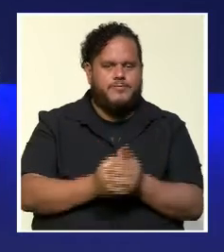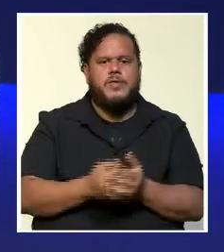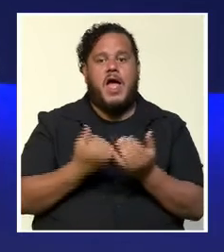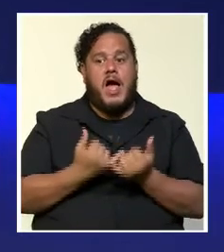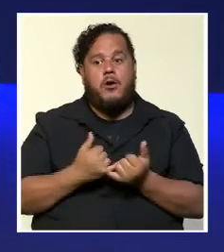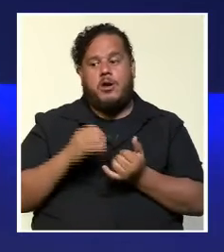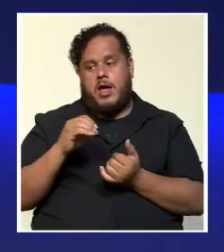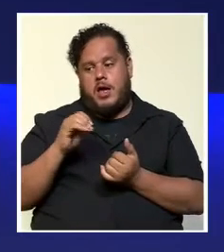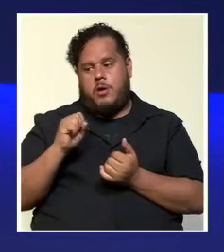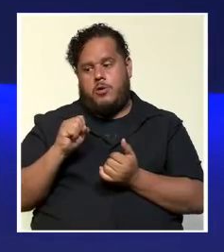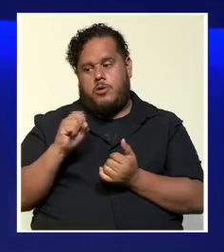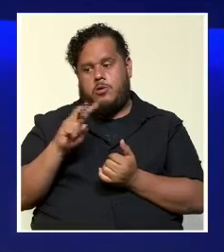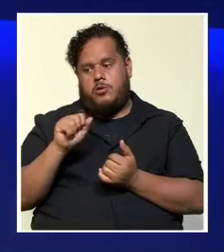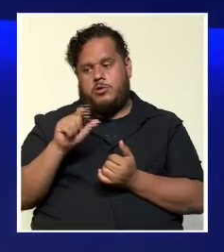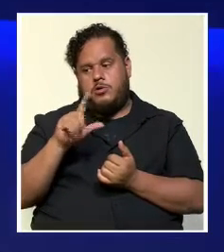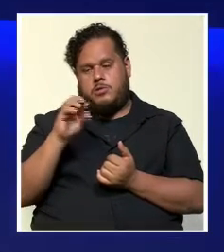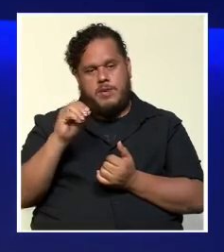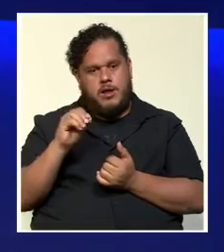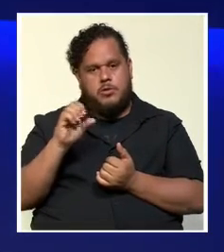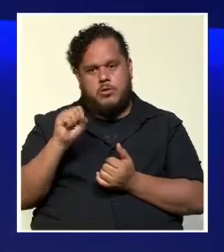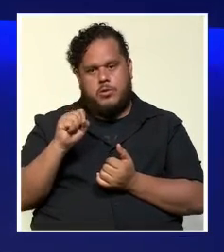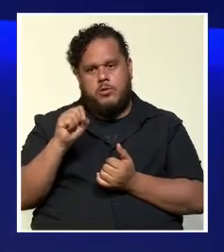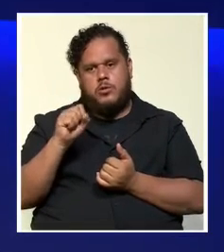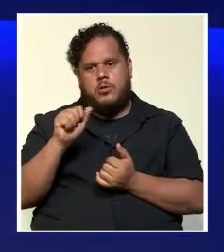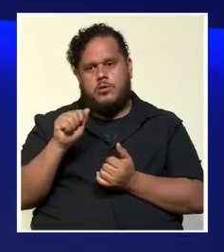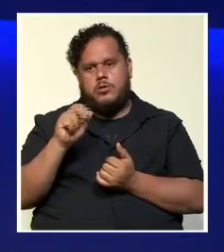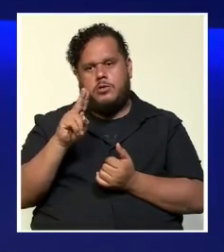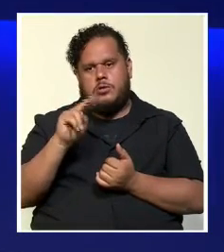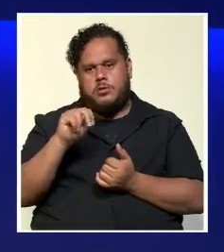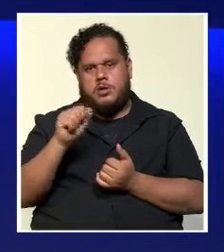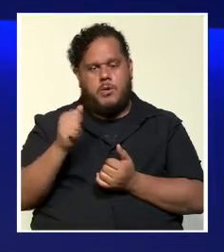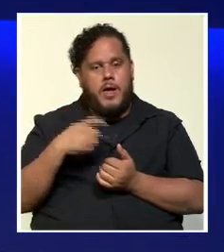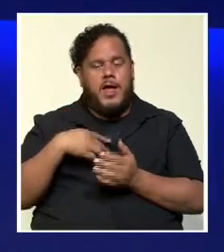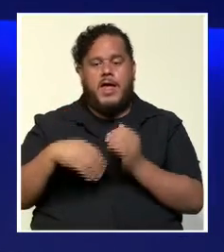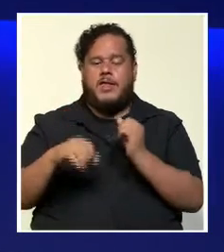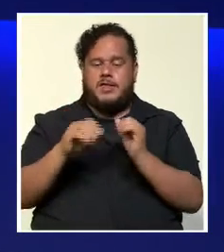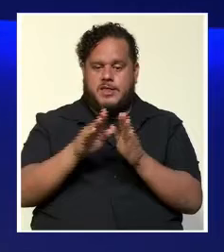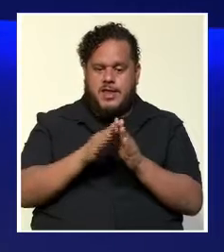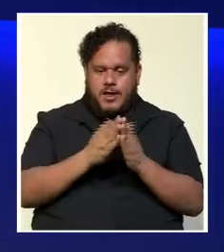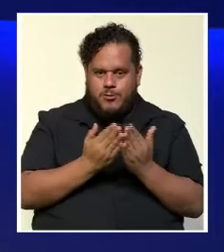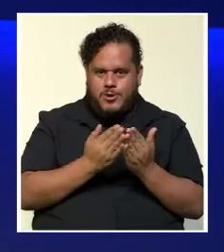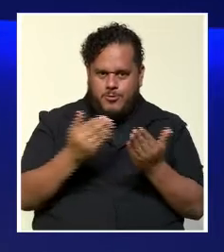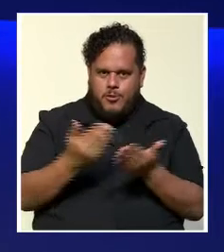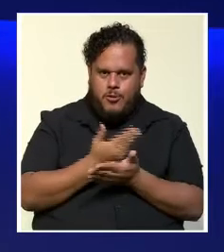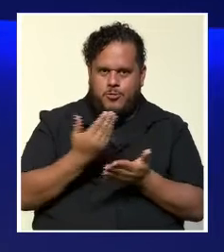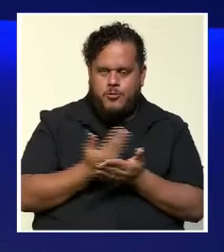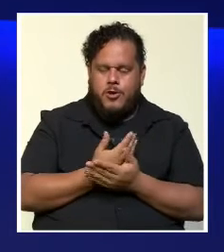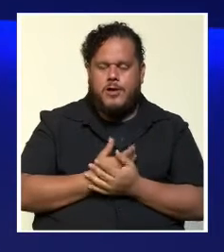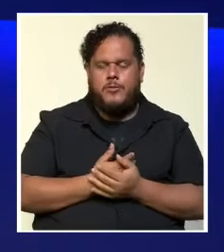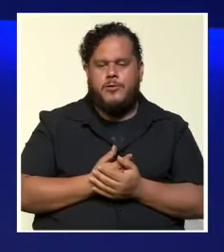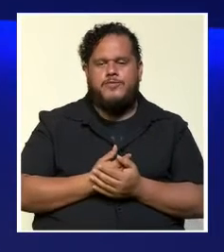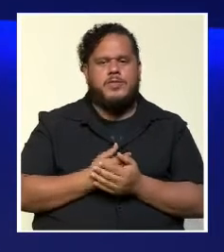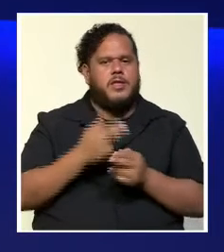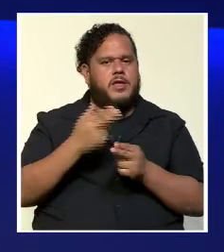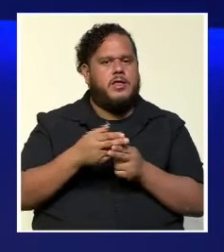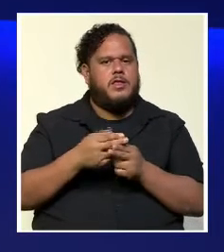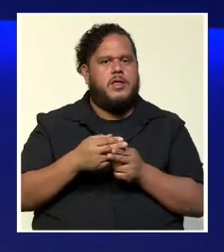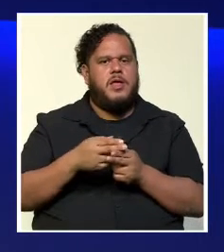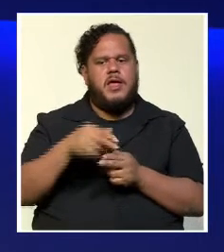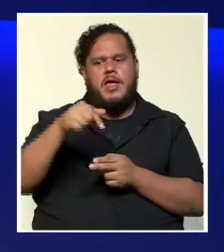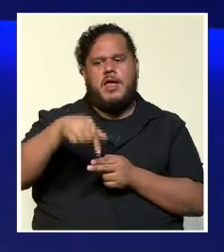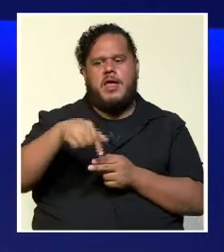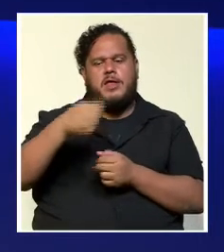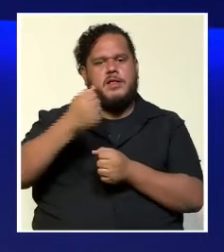está publicando un nuevo libro 20 años después y mucha agua por debajo del puente, que se llama Este oficio